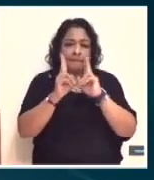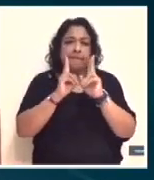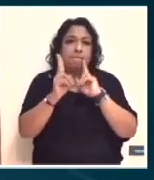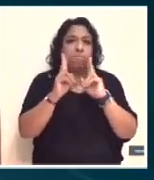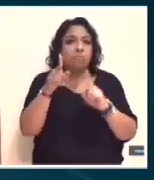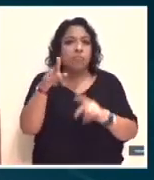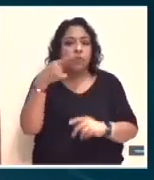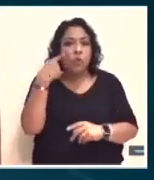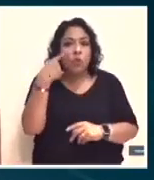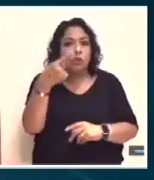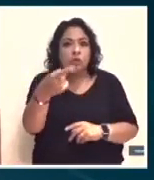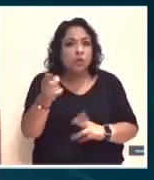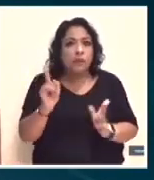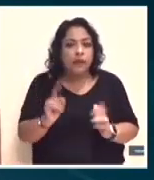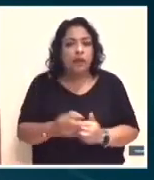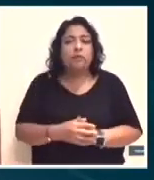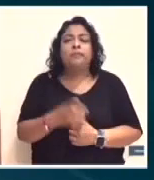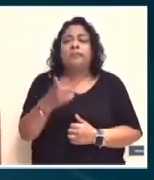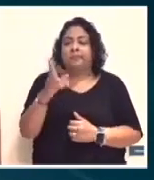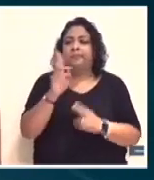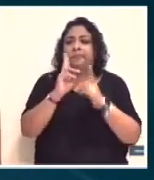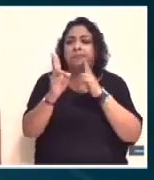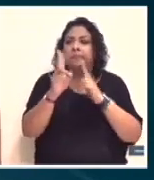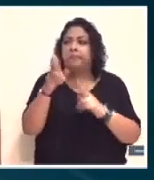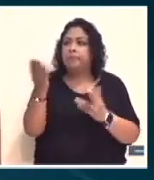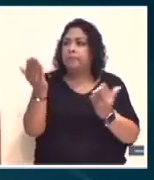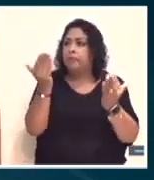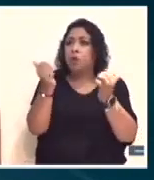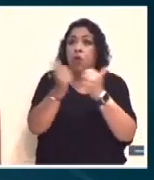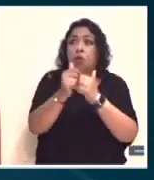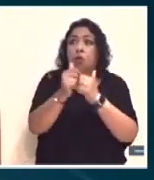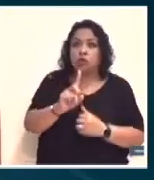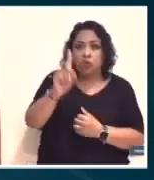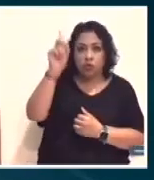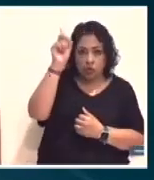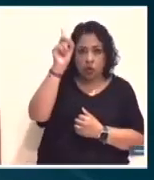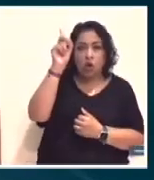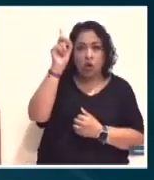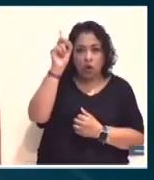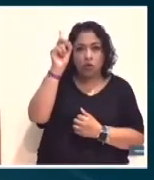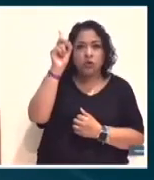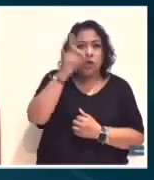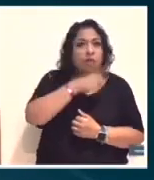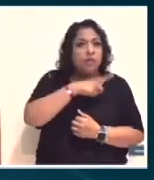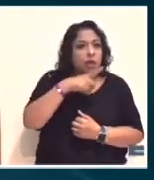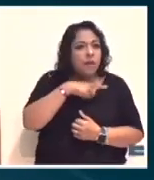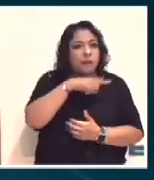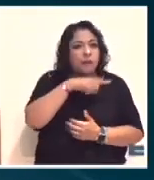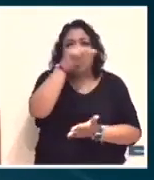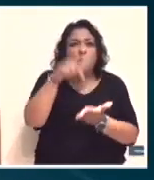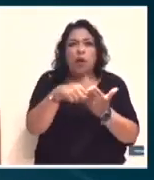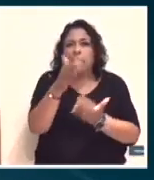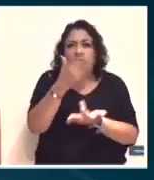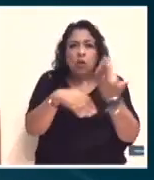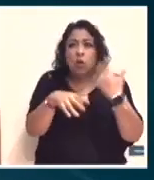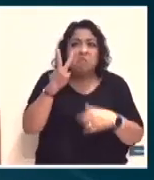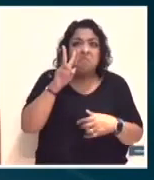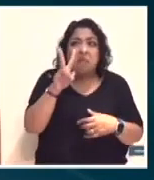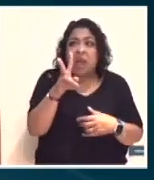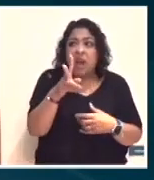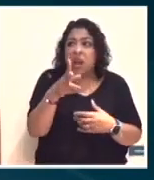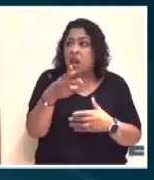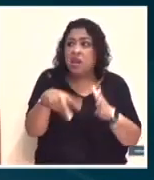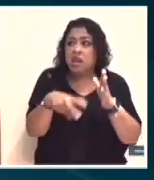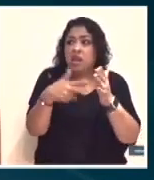a un narrador que él comparaba con dios debe estar en todas partes y no ser visible en ninguna decía